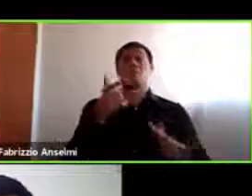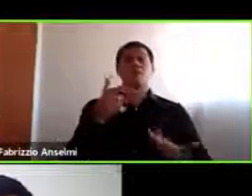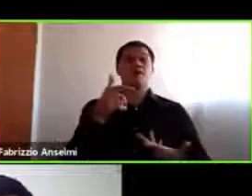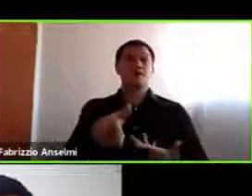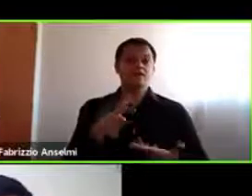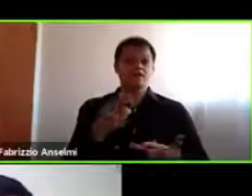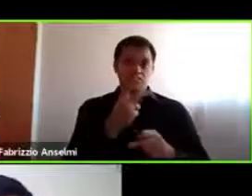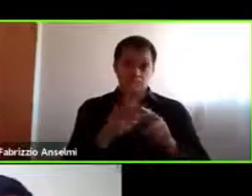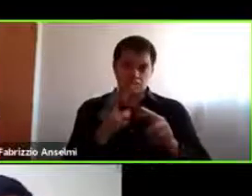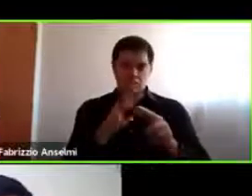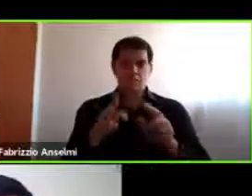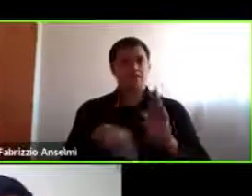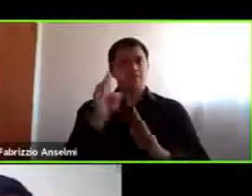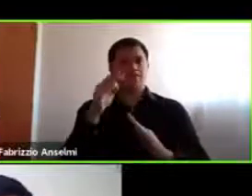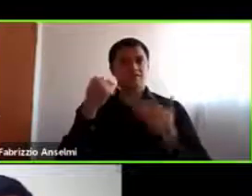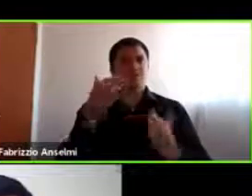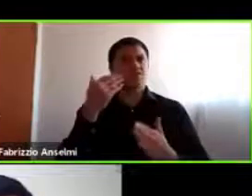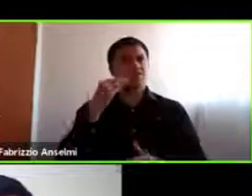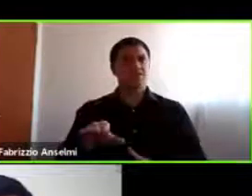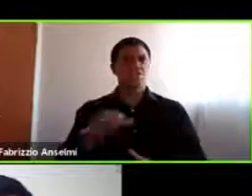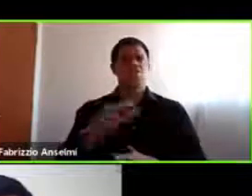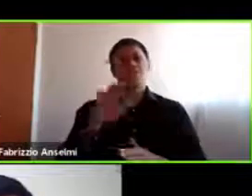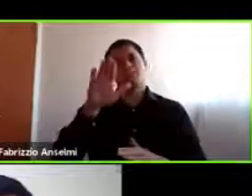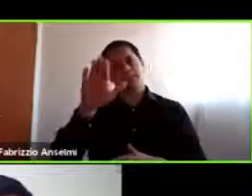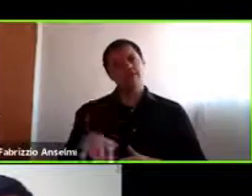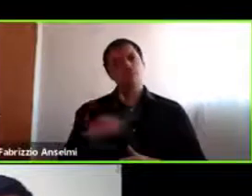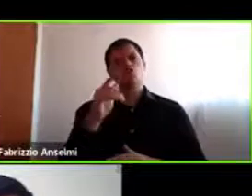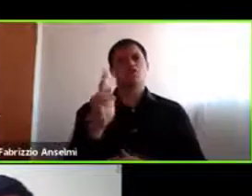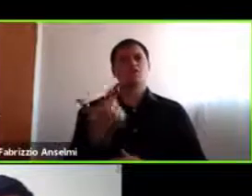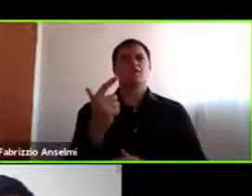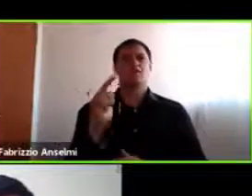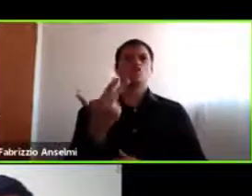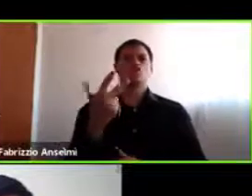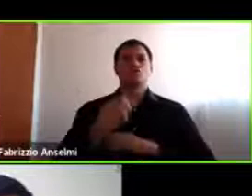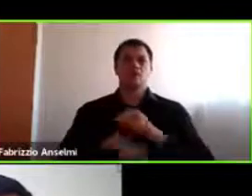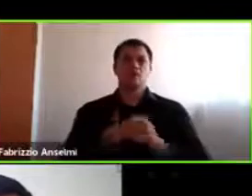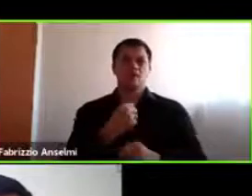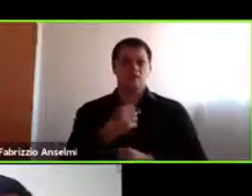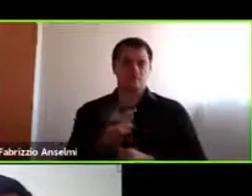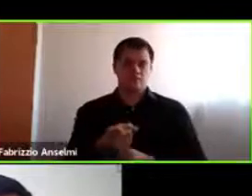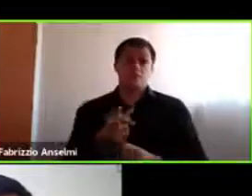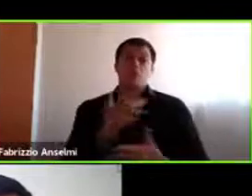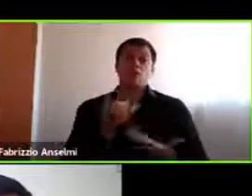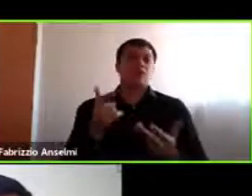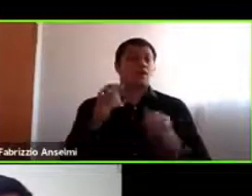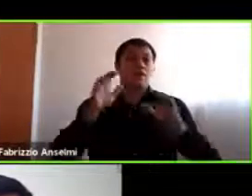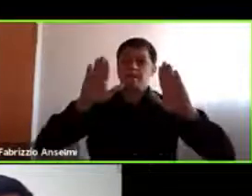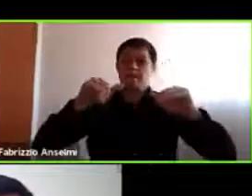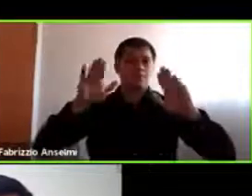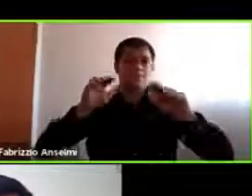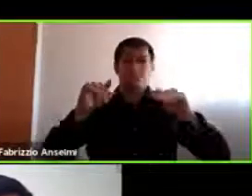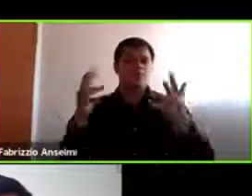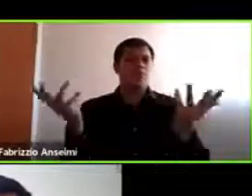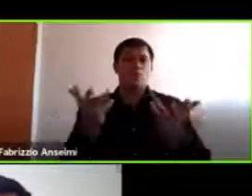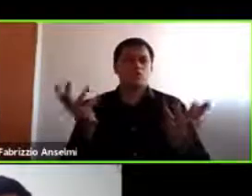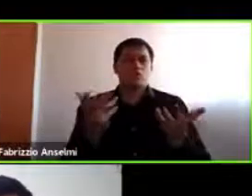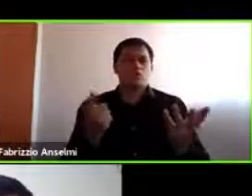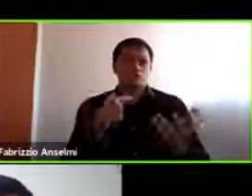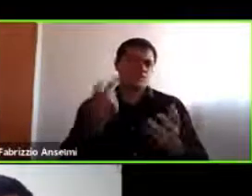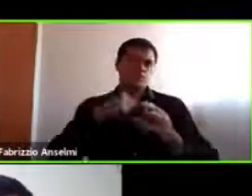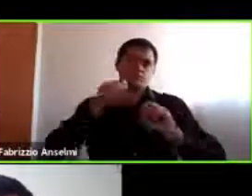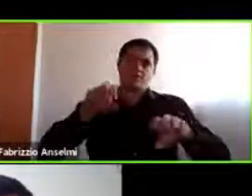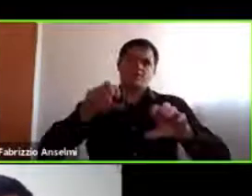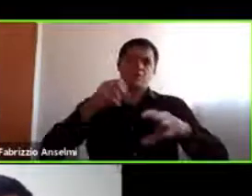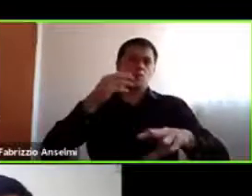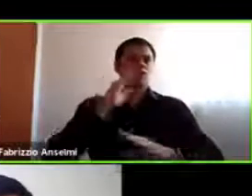para un niño de ocho años de nueve años que aún no aprendió a leer de todas maneras porque es la misma metodología que ocuparíamos en el fondo para enseñarle a niño de seis